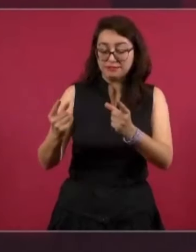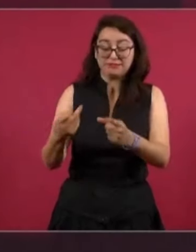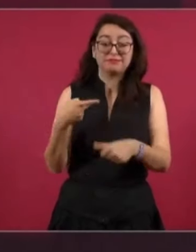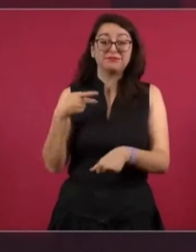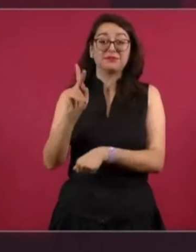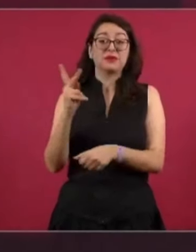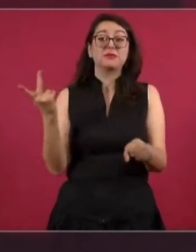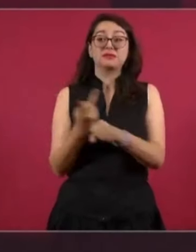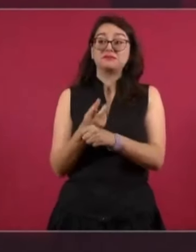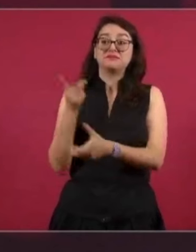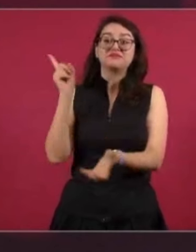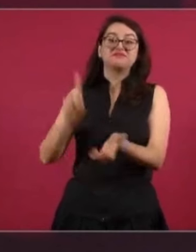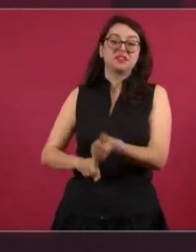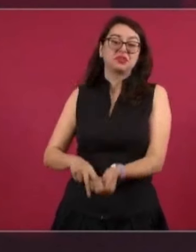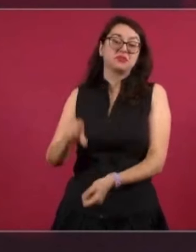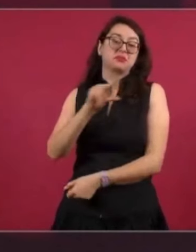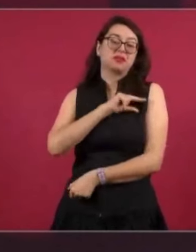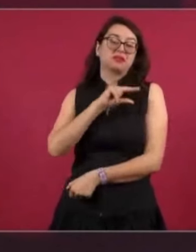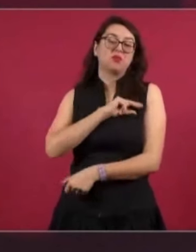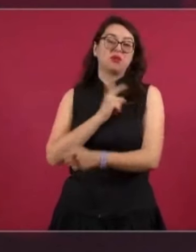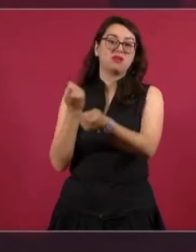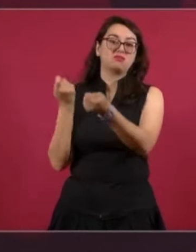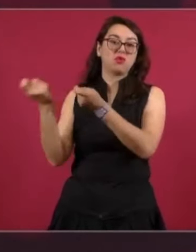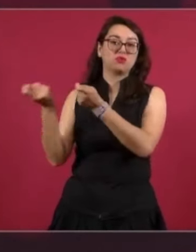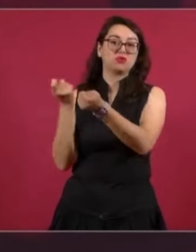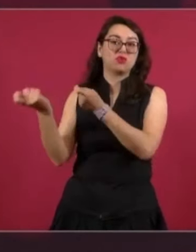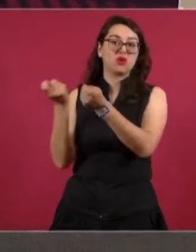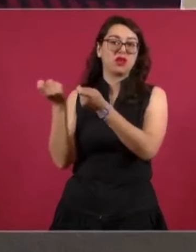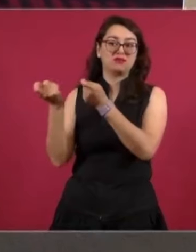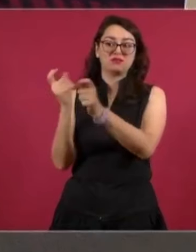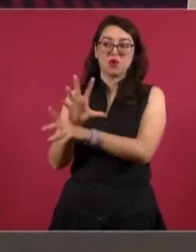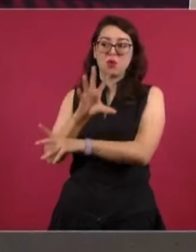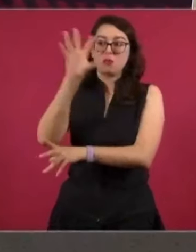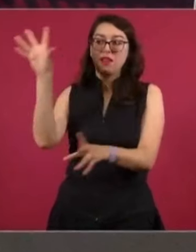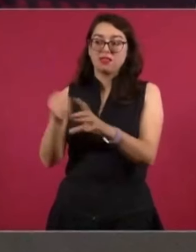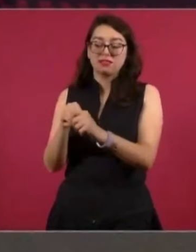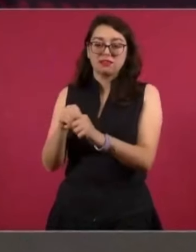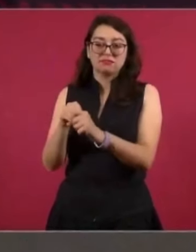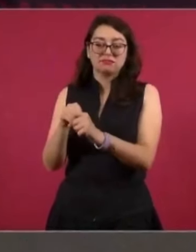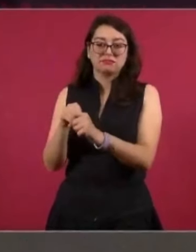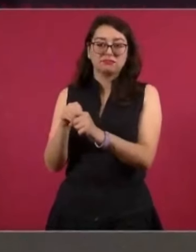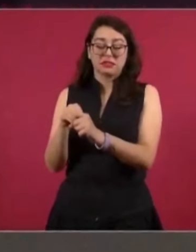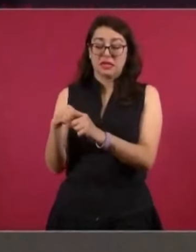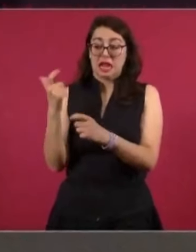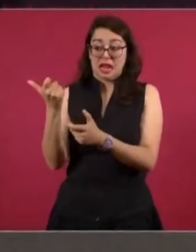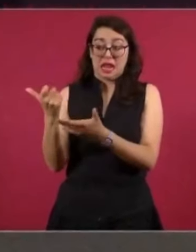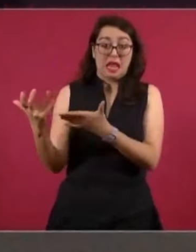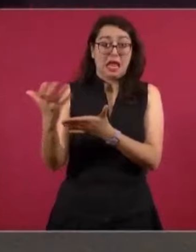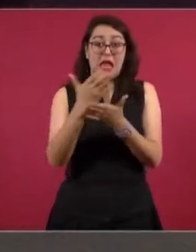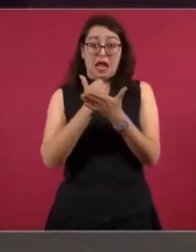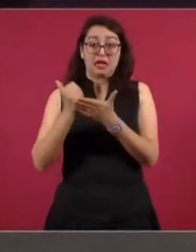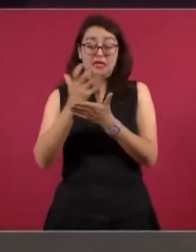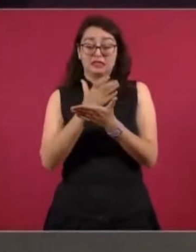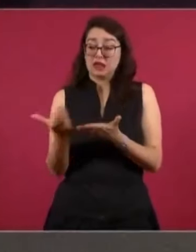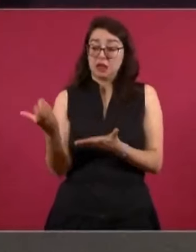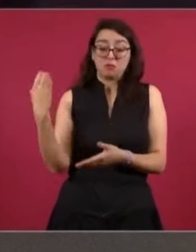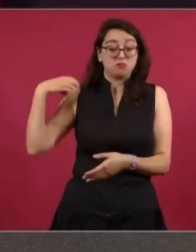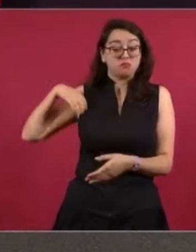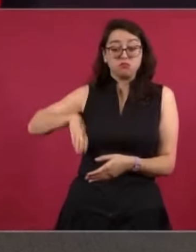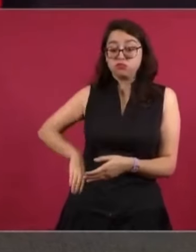utilidades ni para el gobierno federal ni para el gobierno del Estado de México.